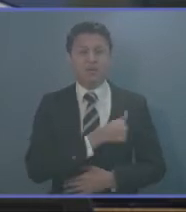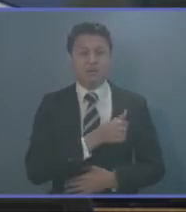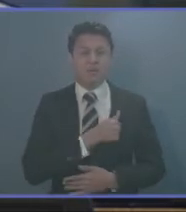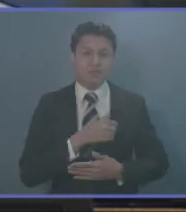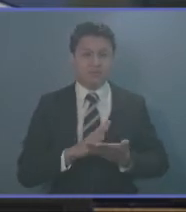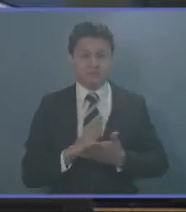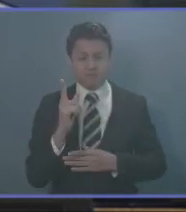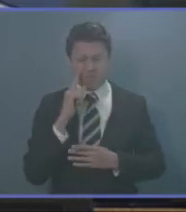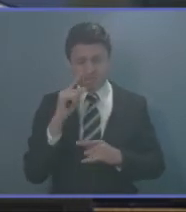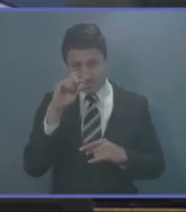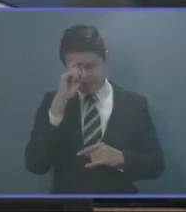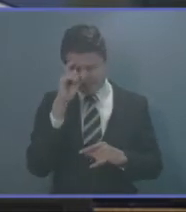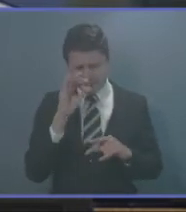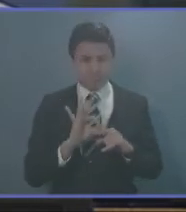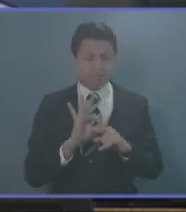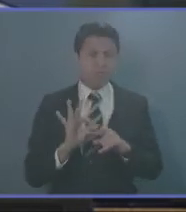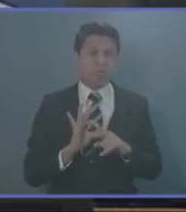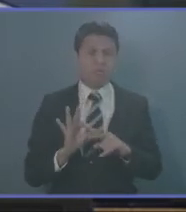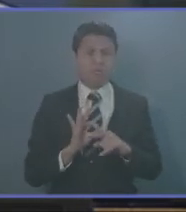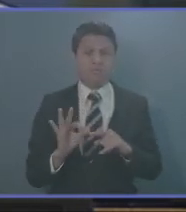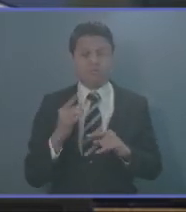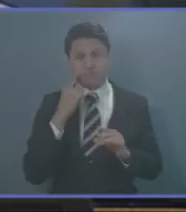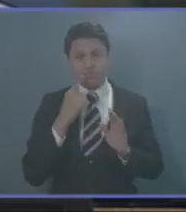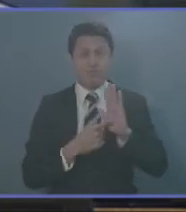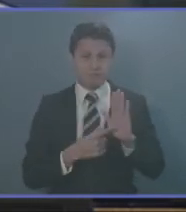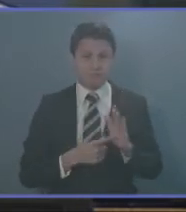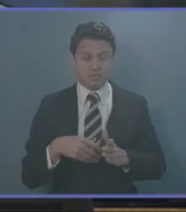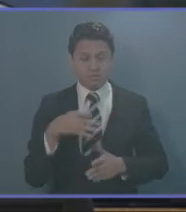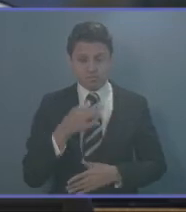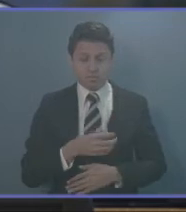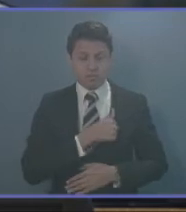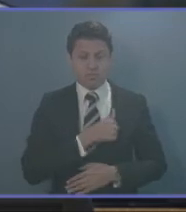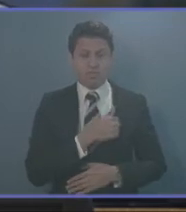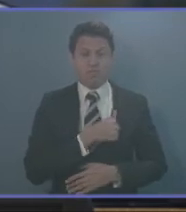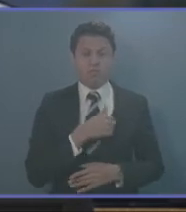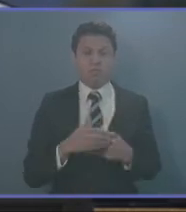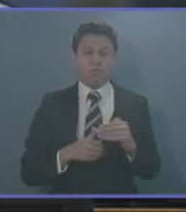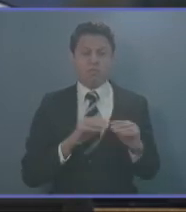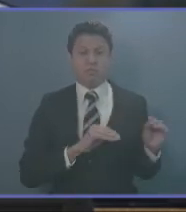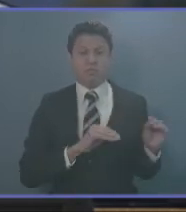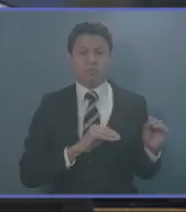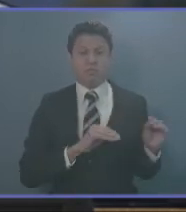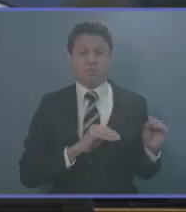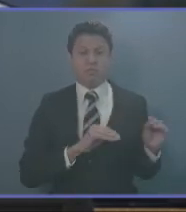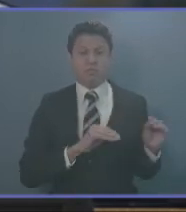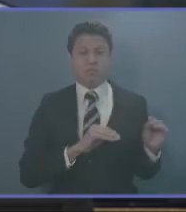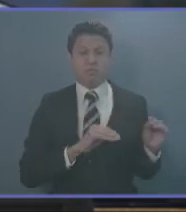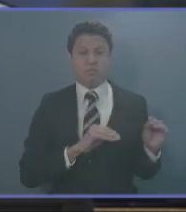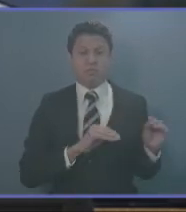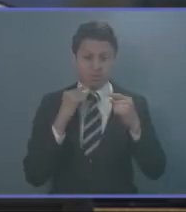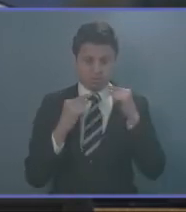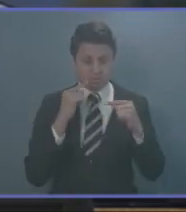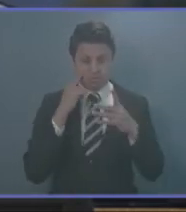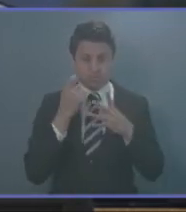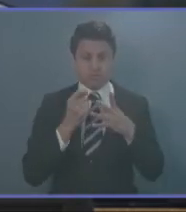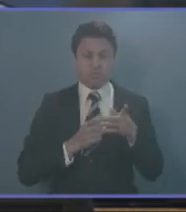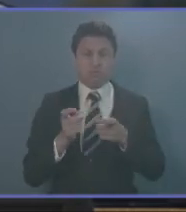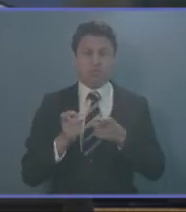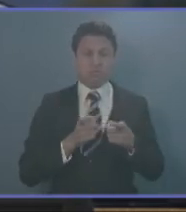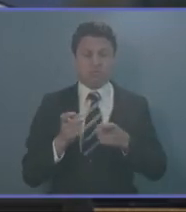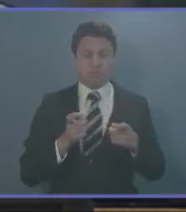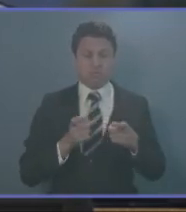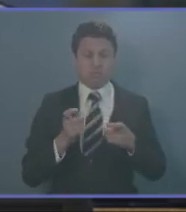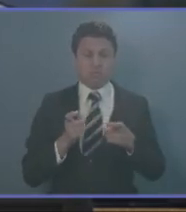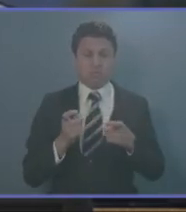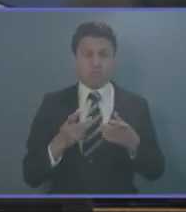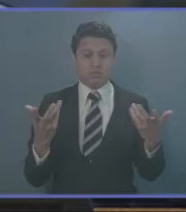mediante sus funcionarios y empleados nombrados o delegados para tal efecto, tendrán las facultades de fiscalización, control, inspección,